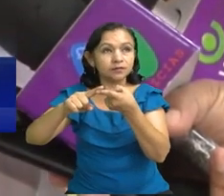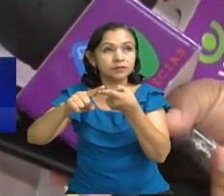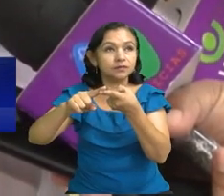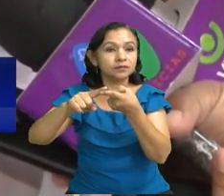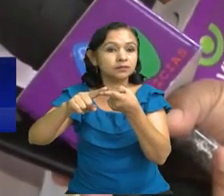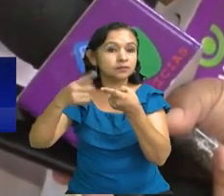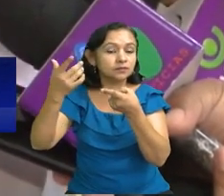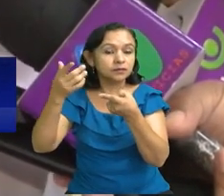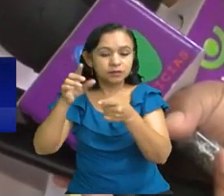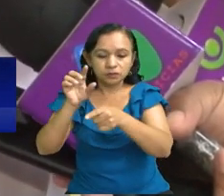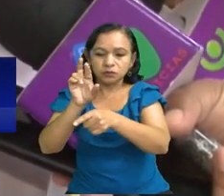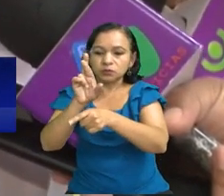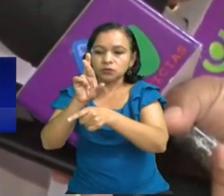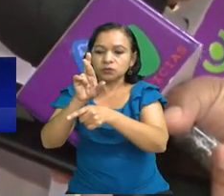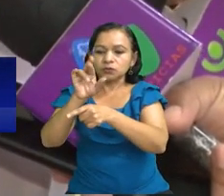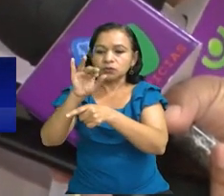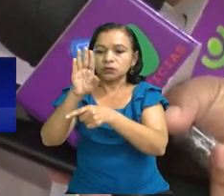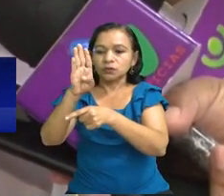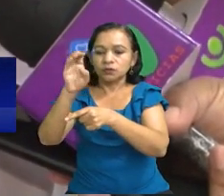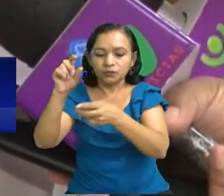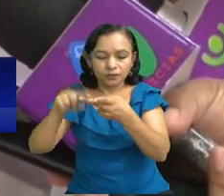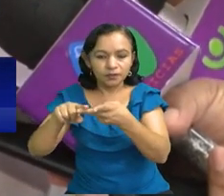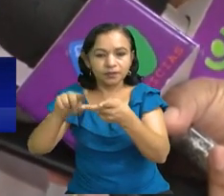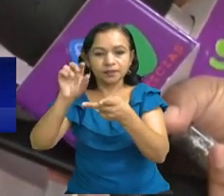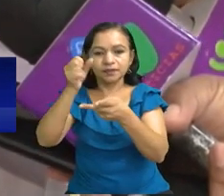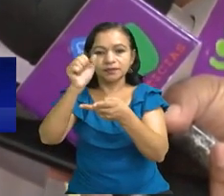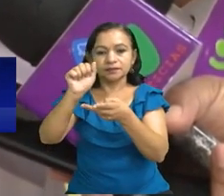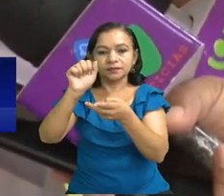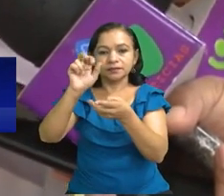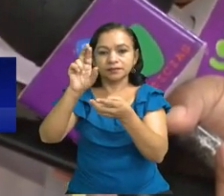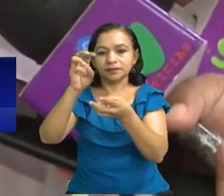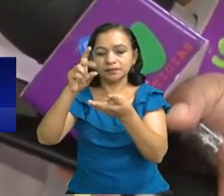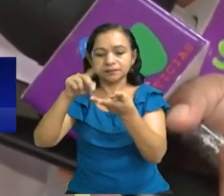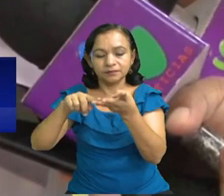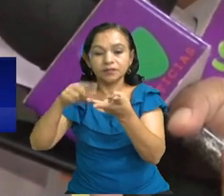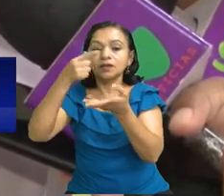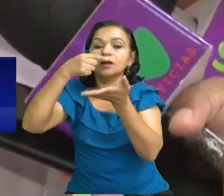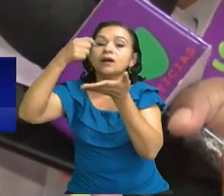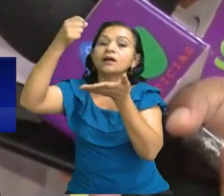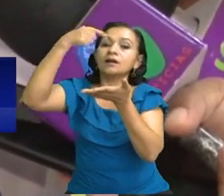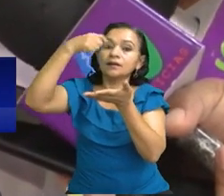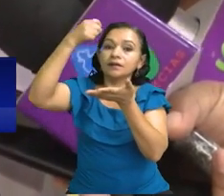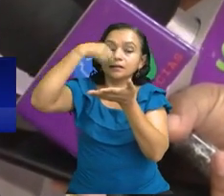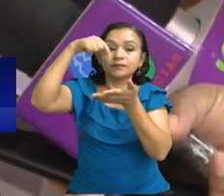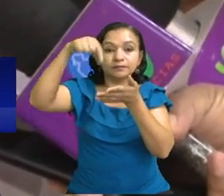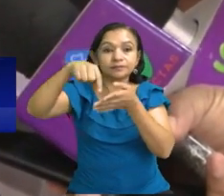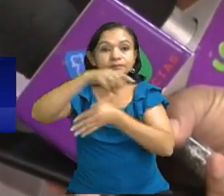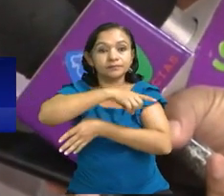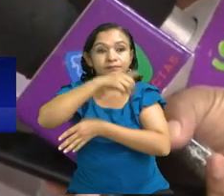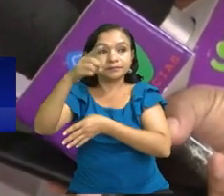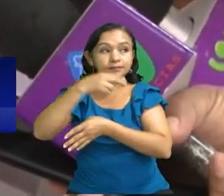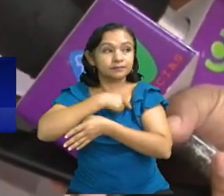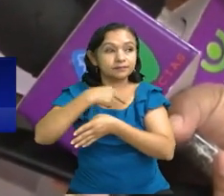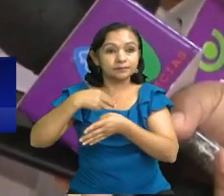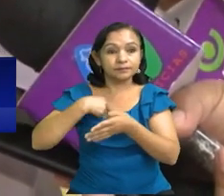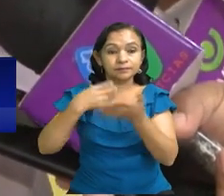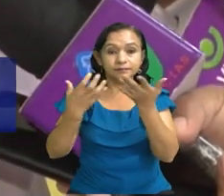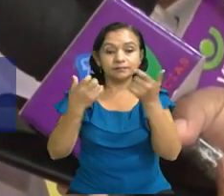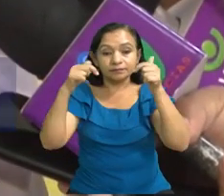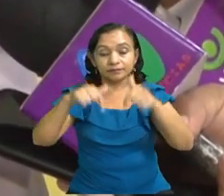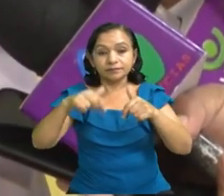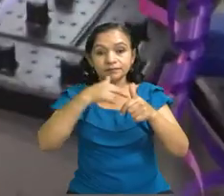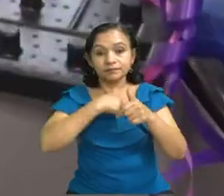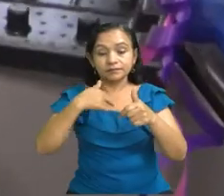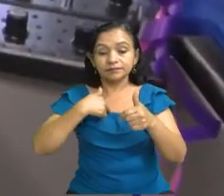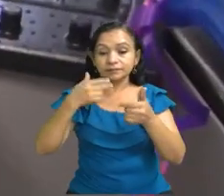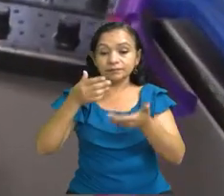es rubiola, antisarampión, etcétera, todas las vacunas. Hoy las unidades beneficiadas están por acá, vamos a hacer